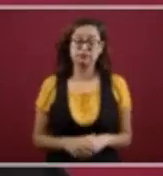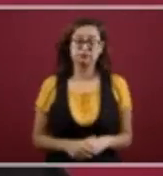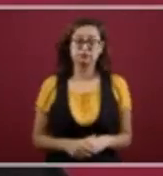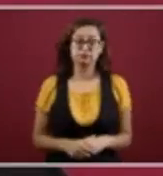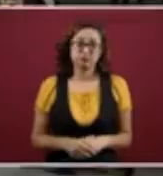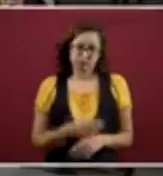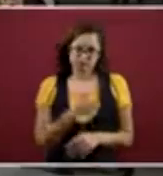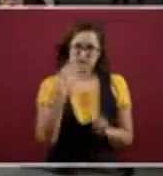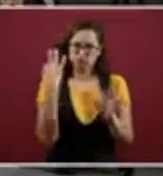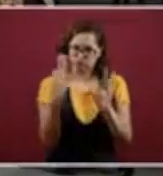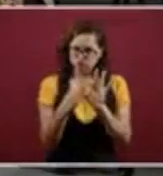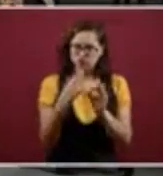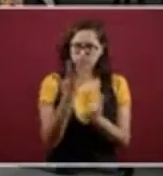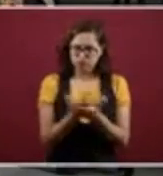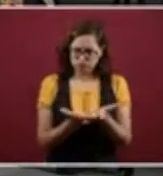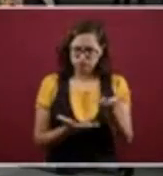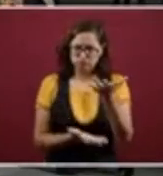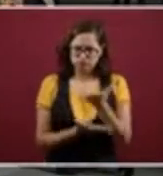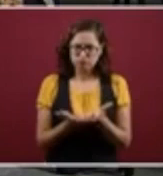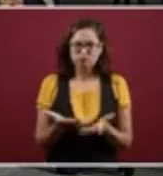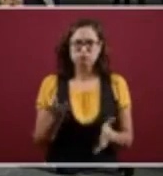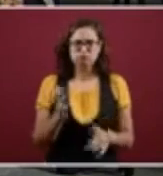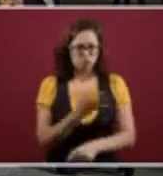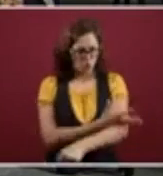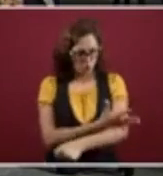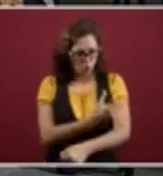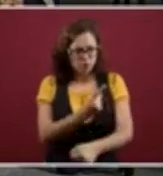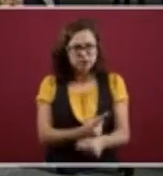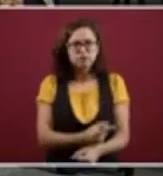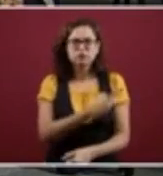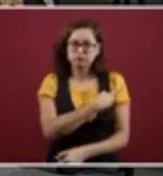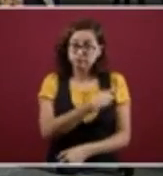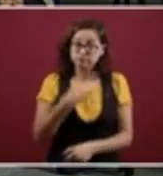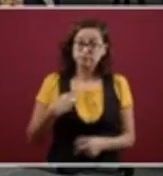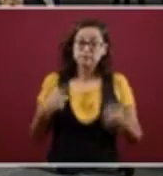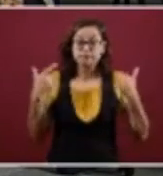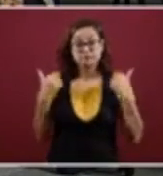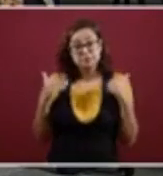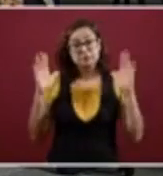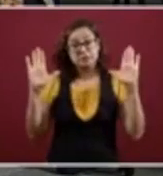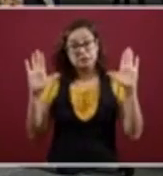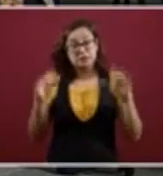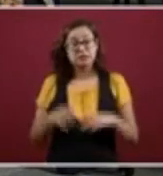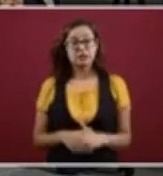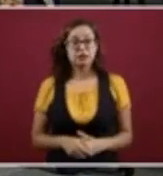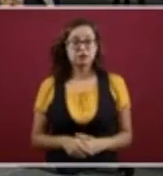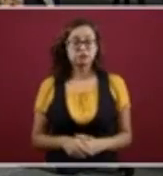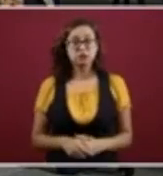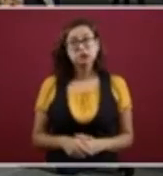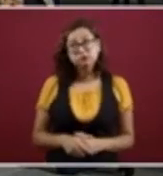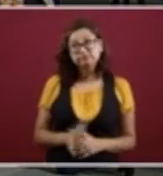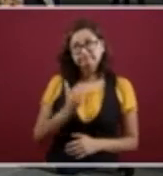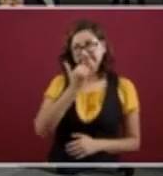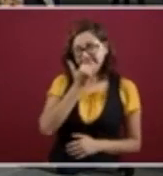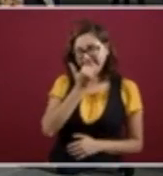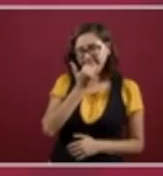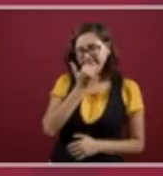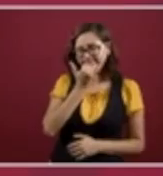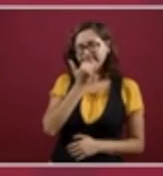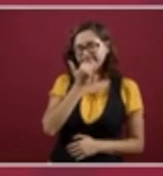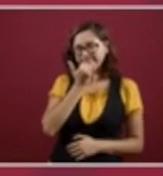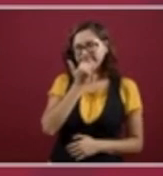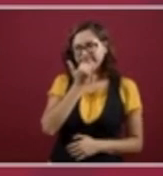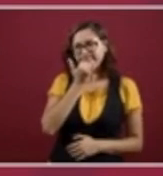conveniente en estos casos. Es un acto de honestidad decir: me equivoqué, me